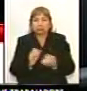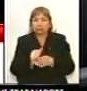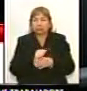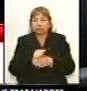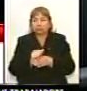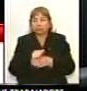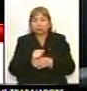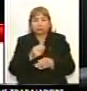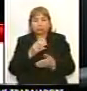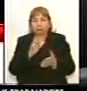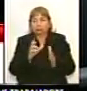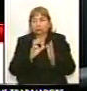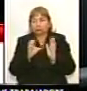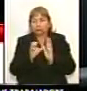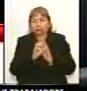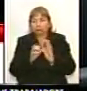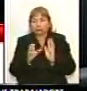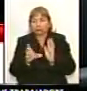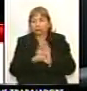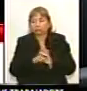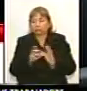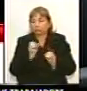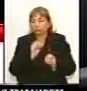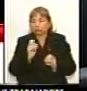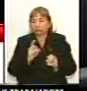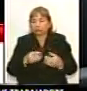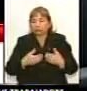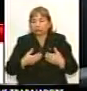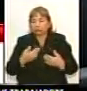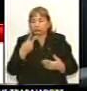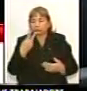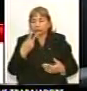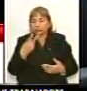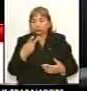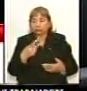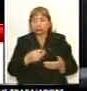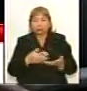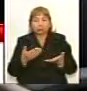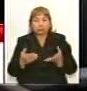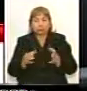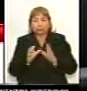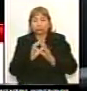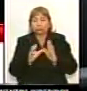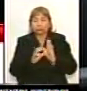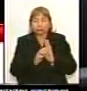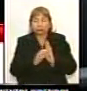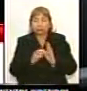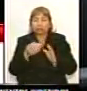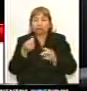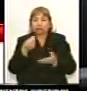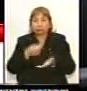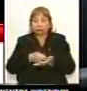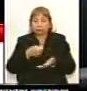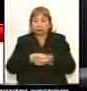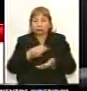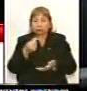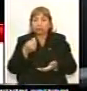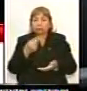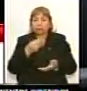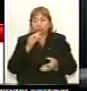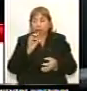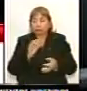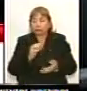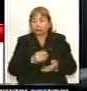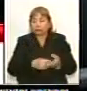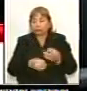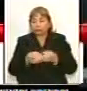resulta inconstitucional, pues el artículo 2 de la Constitución señala que los fondos de la Seguridad Social son